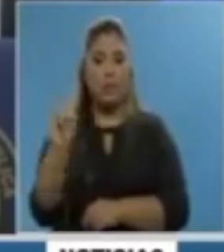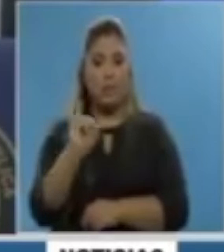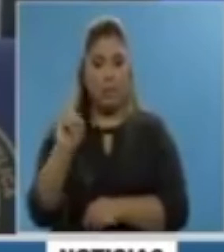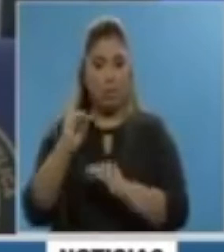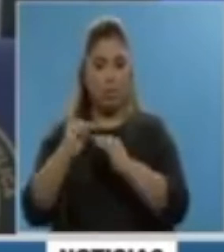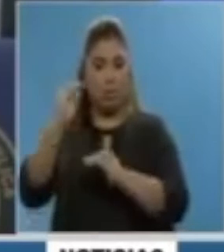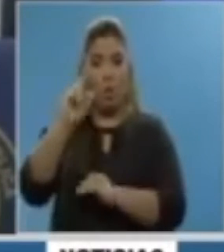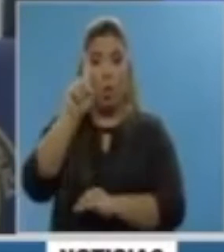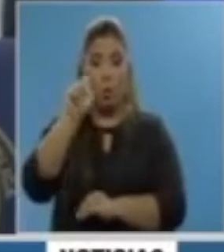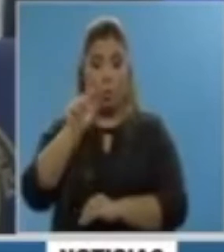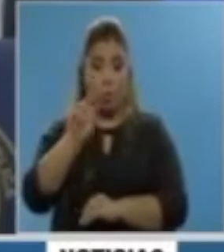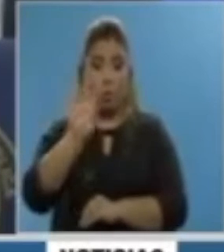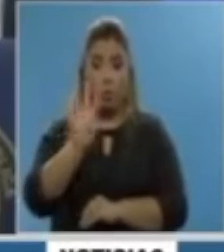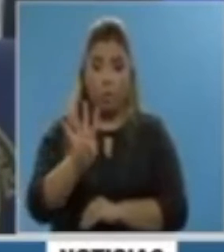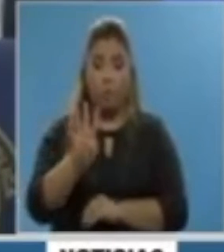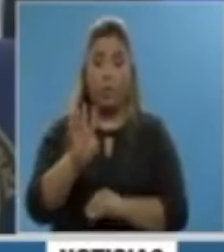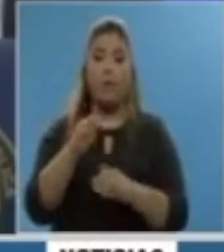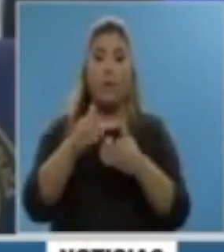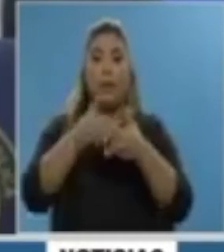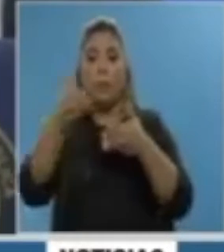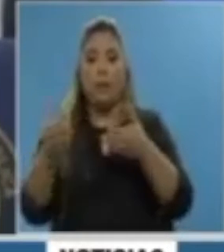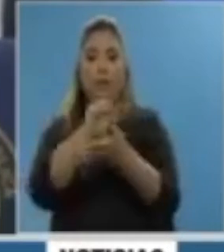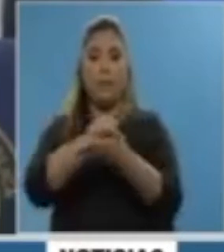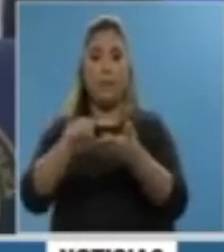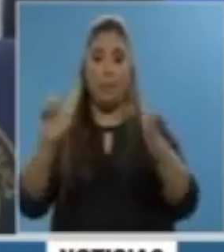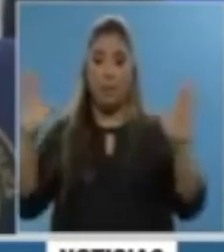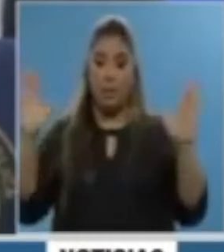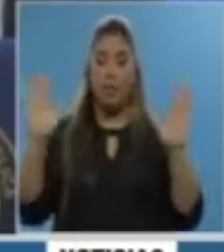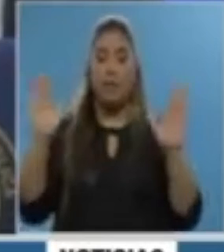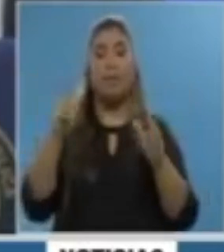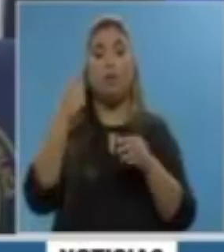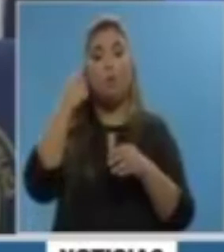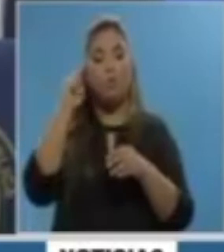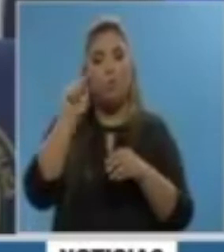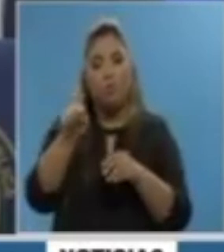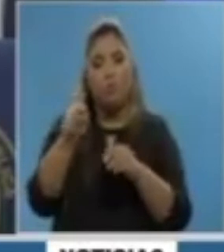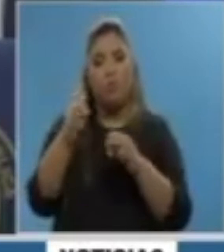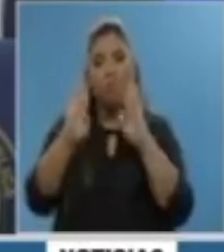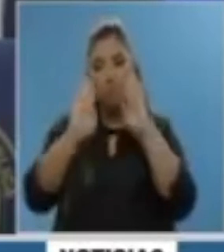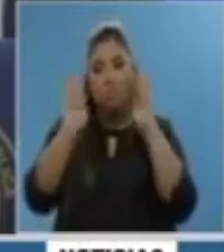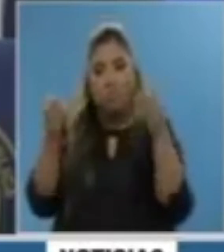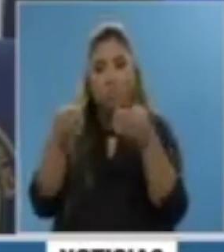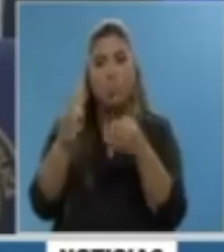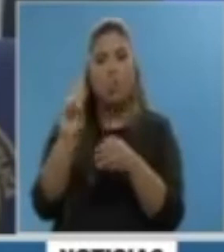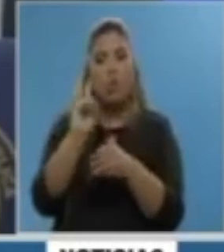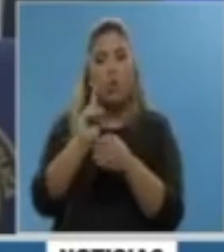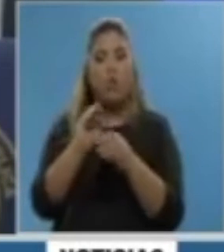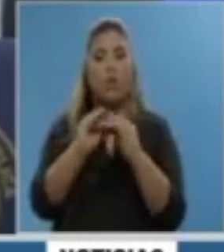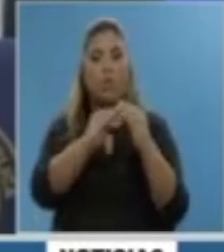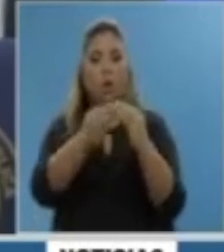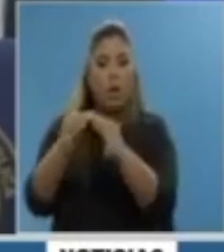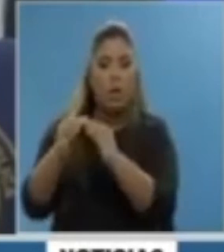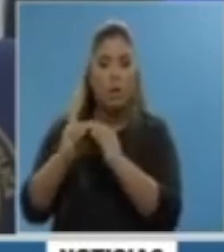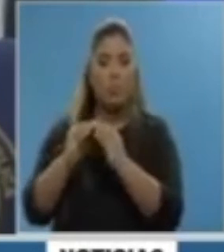de 1.4, seguido por San Miguelito, principalmente por un foco que se observa en uno de los